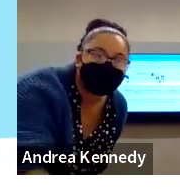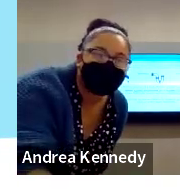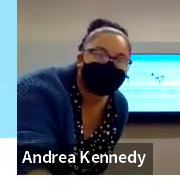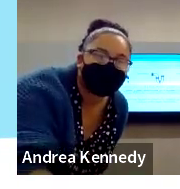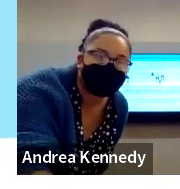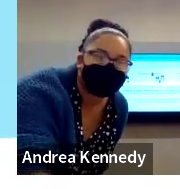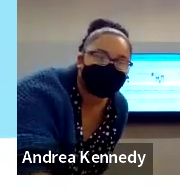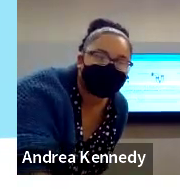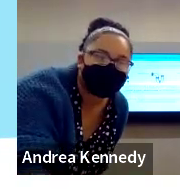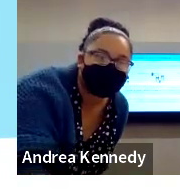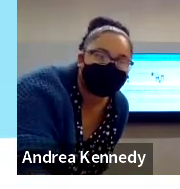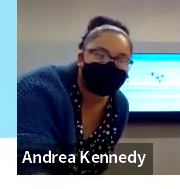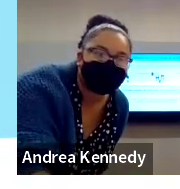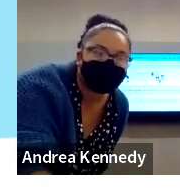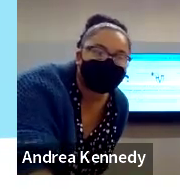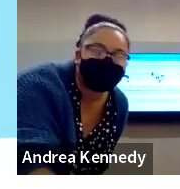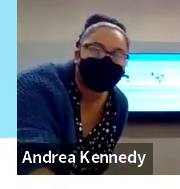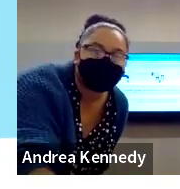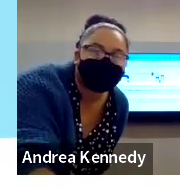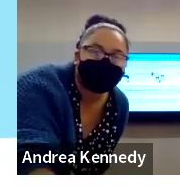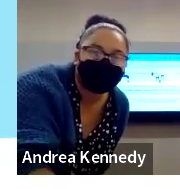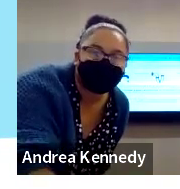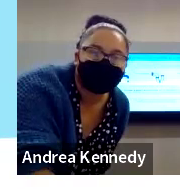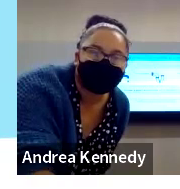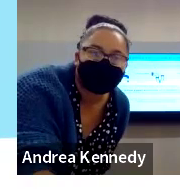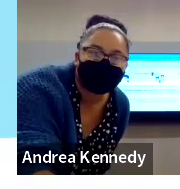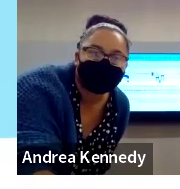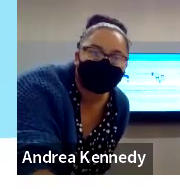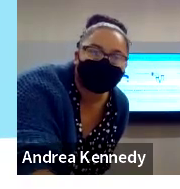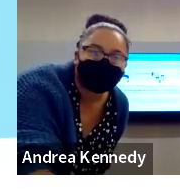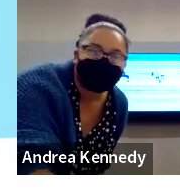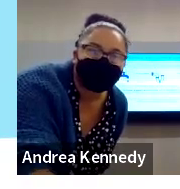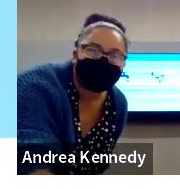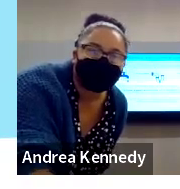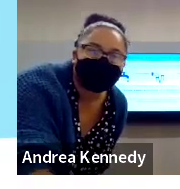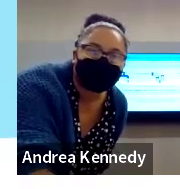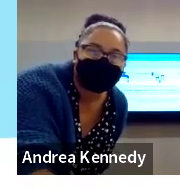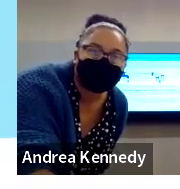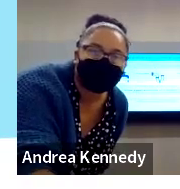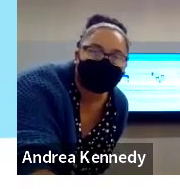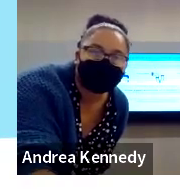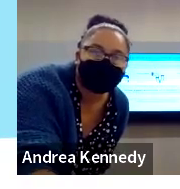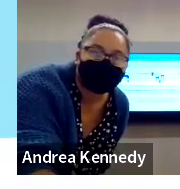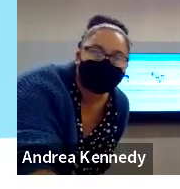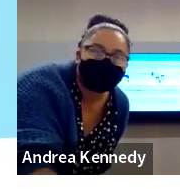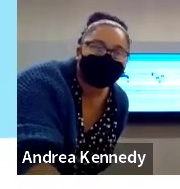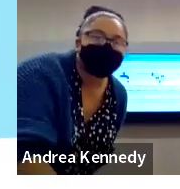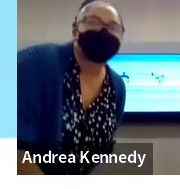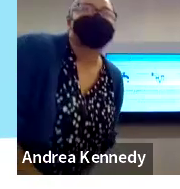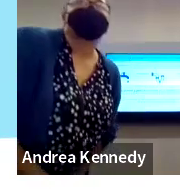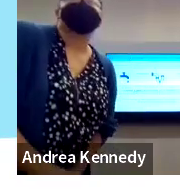servicios públicos están incluidas en su renta o cómo es lo que están pagando de servicios